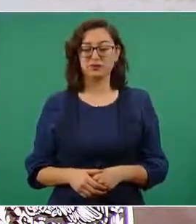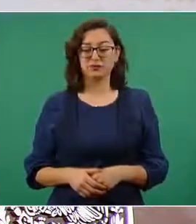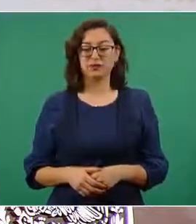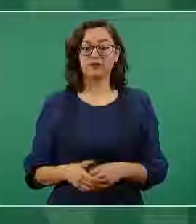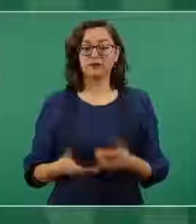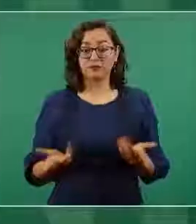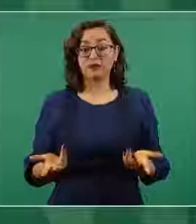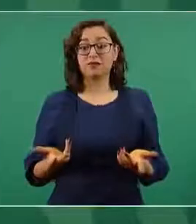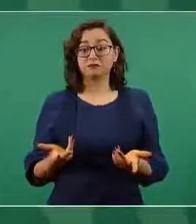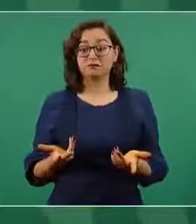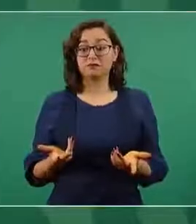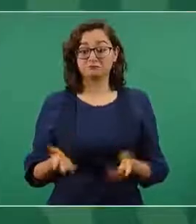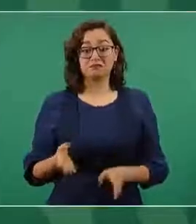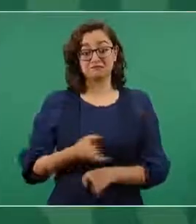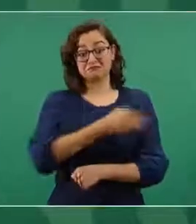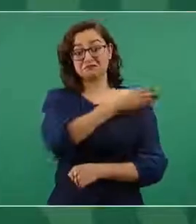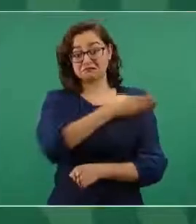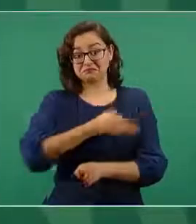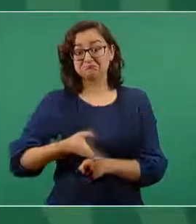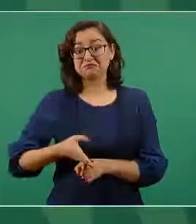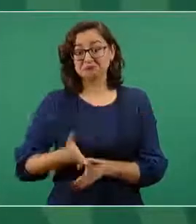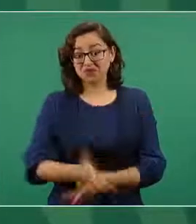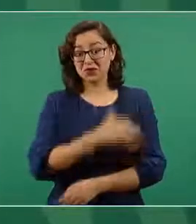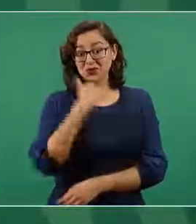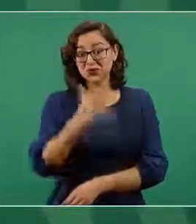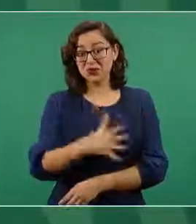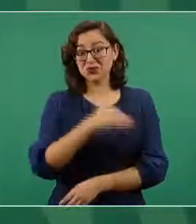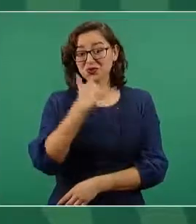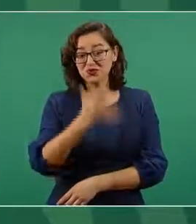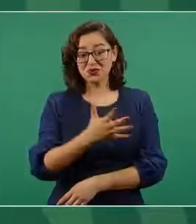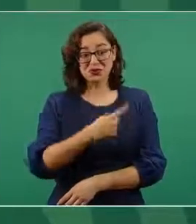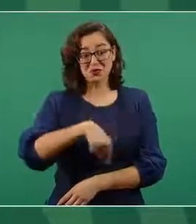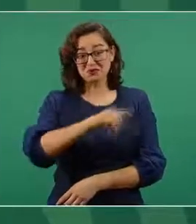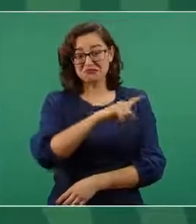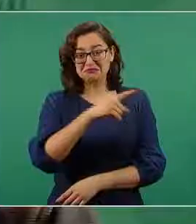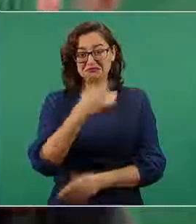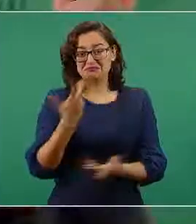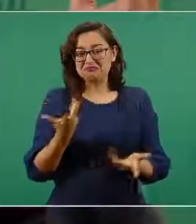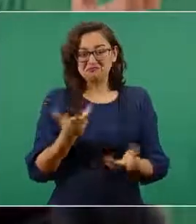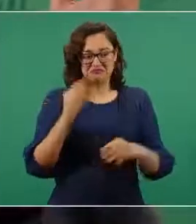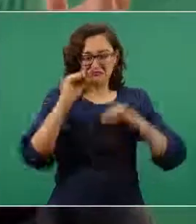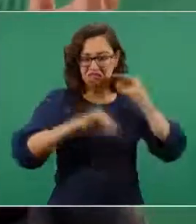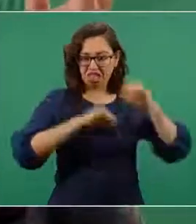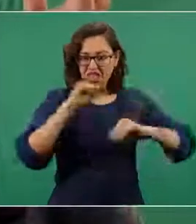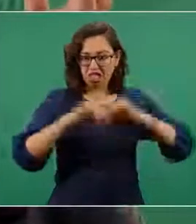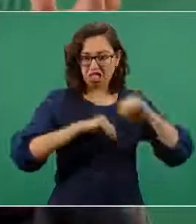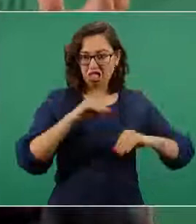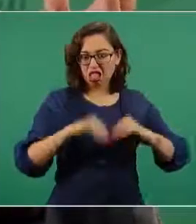Todo esto hicieron los tecnócratas corruptos, irresponsables. Yo no sé cómo